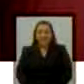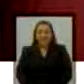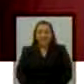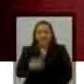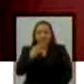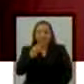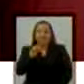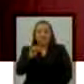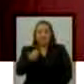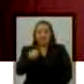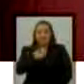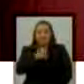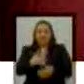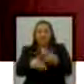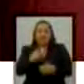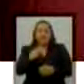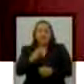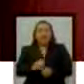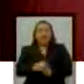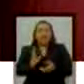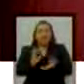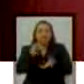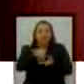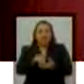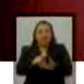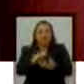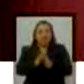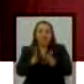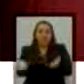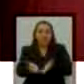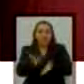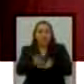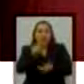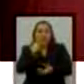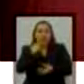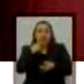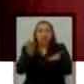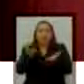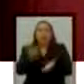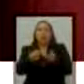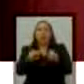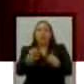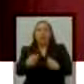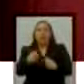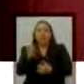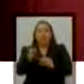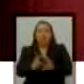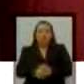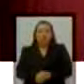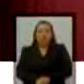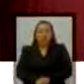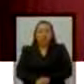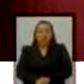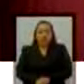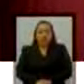Y sí, estamos en proceso de introducir mediciones de género en lo que es la formulación